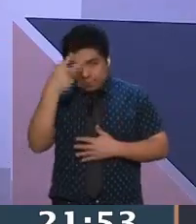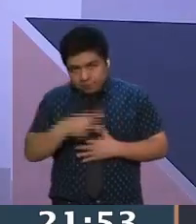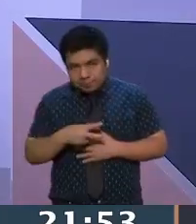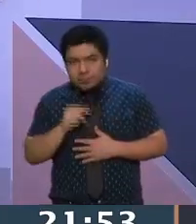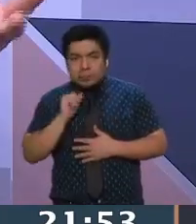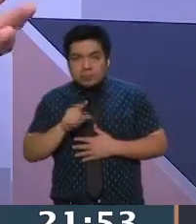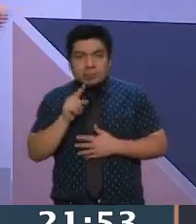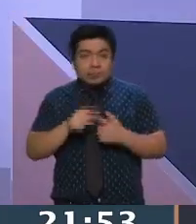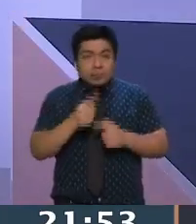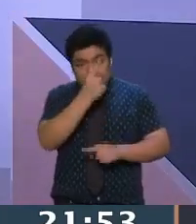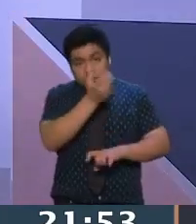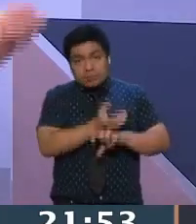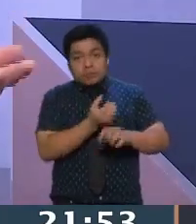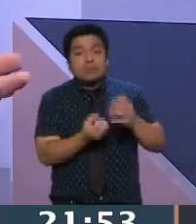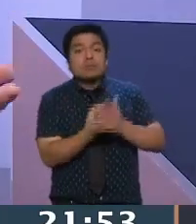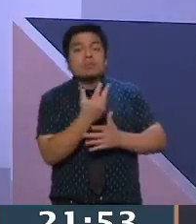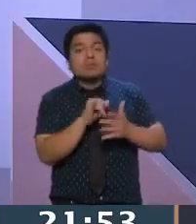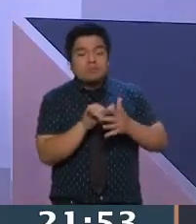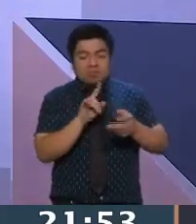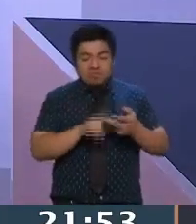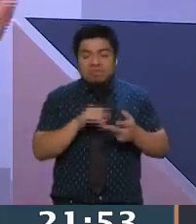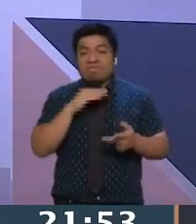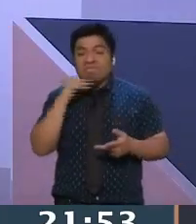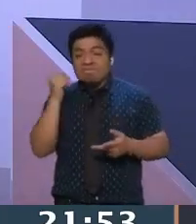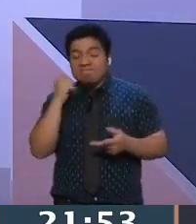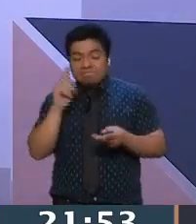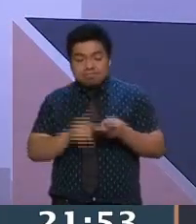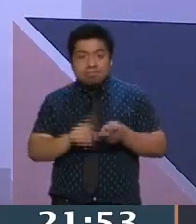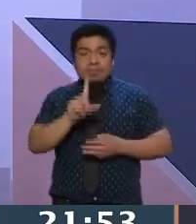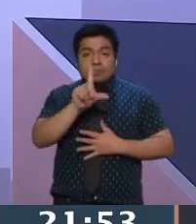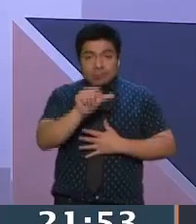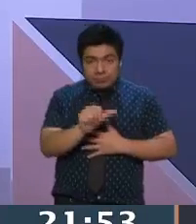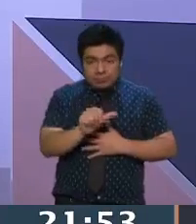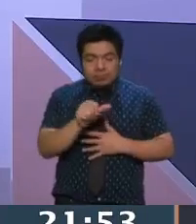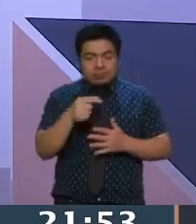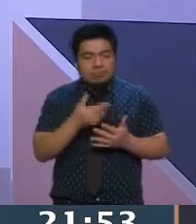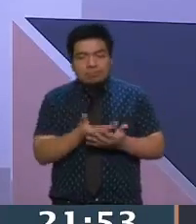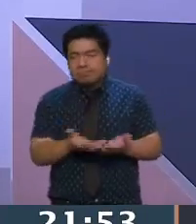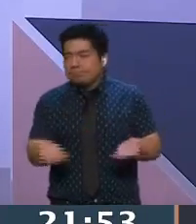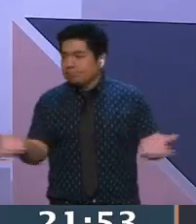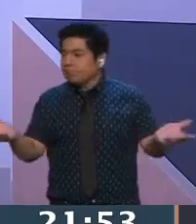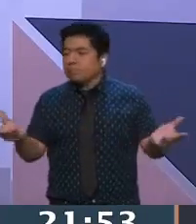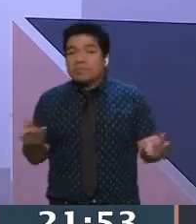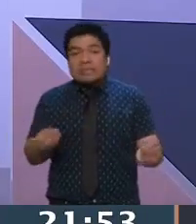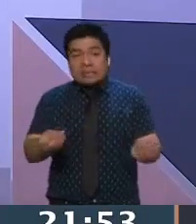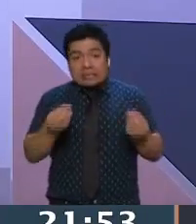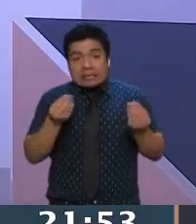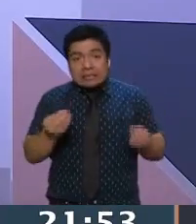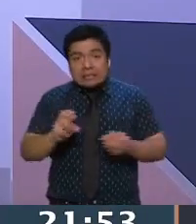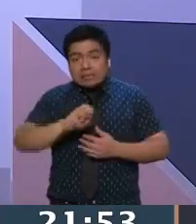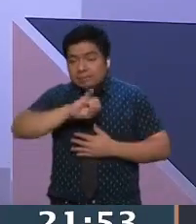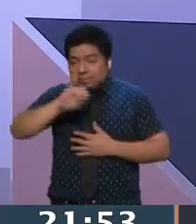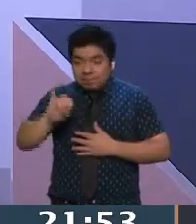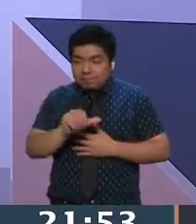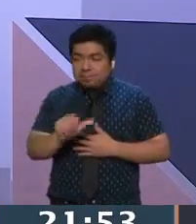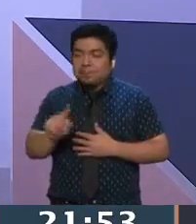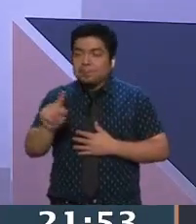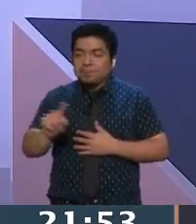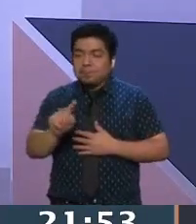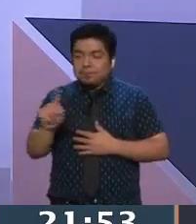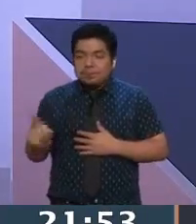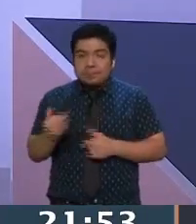ciudades como Nueva York, como Berlín, como Los Ángeles. Hay una efervescencia del jazz mexicano en